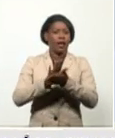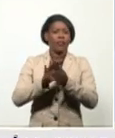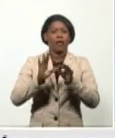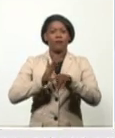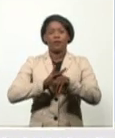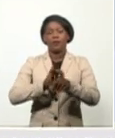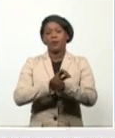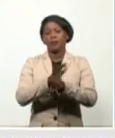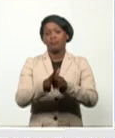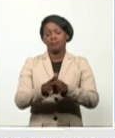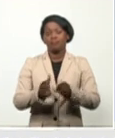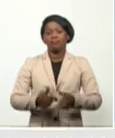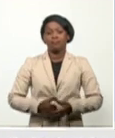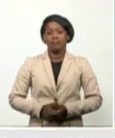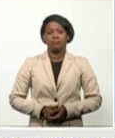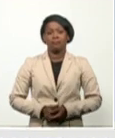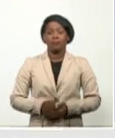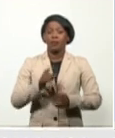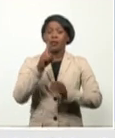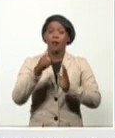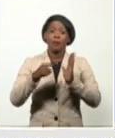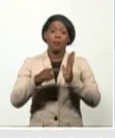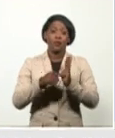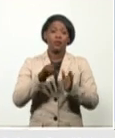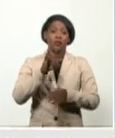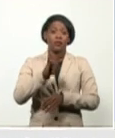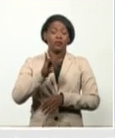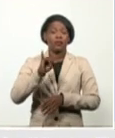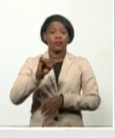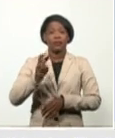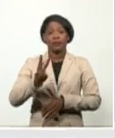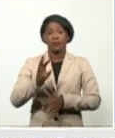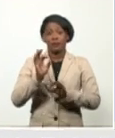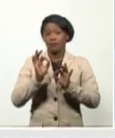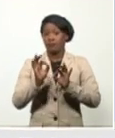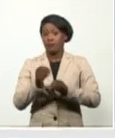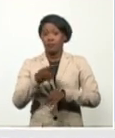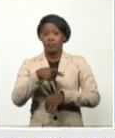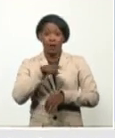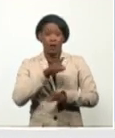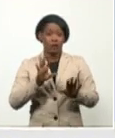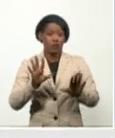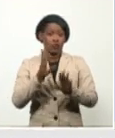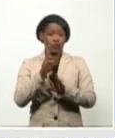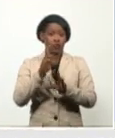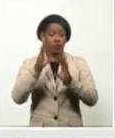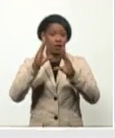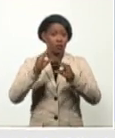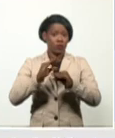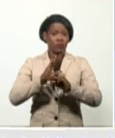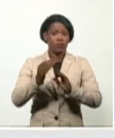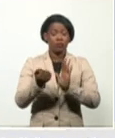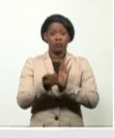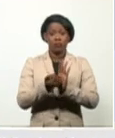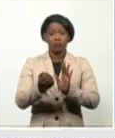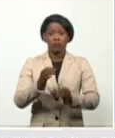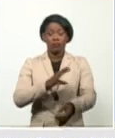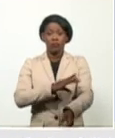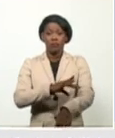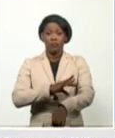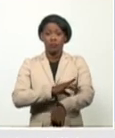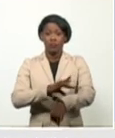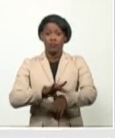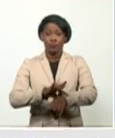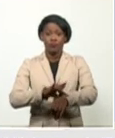De los 1.963 pacientes que hasta el día de ayer a las 12 de la noche se habían diagnosticado en Cuba,